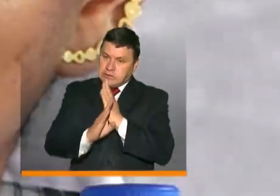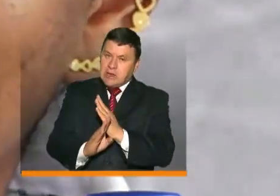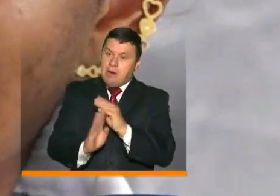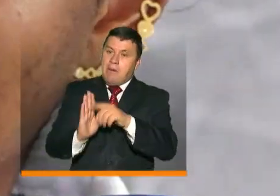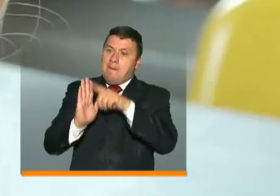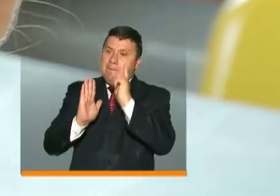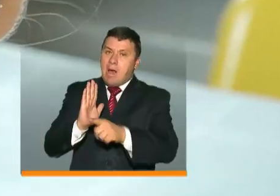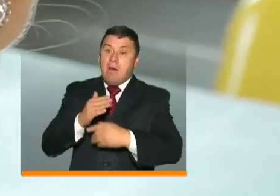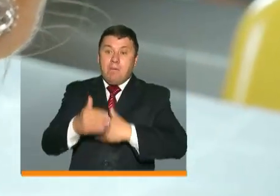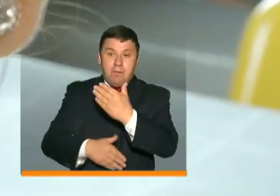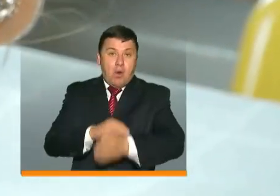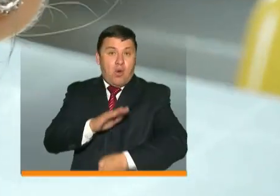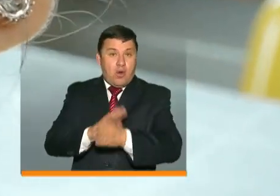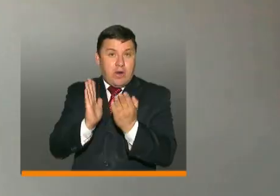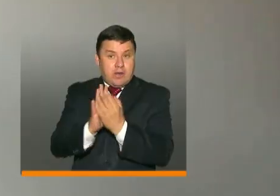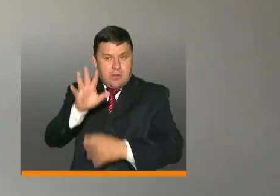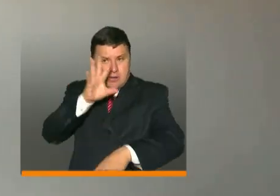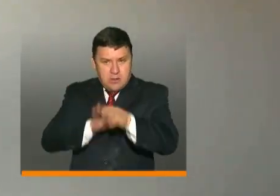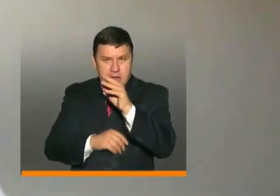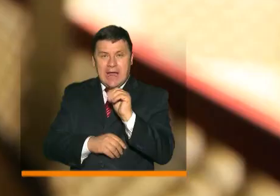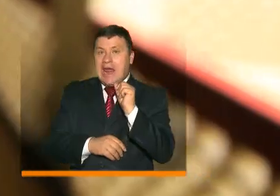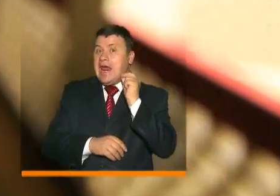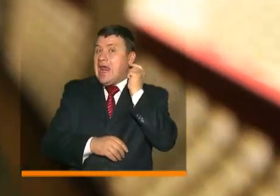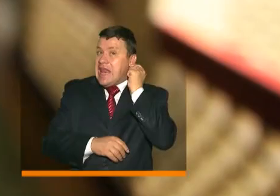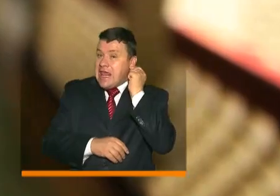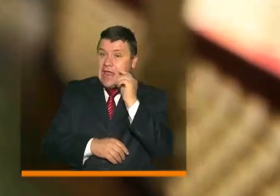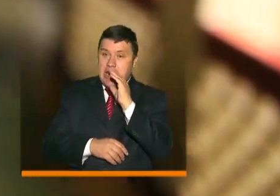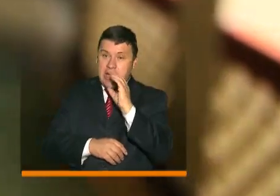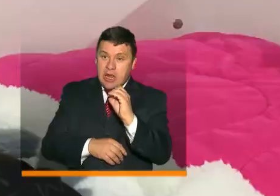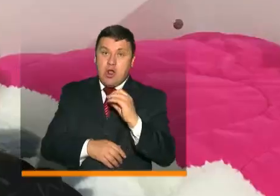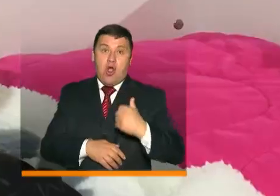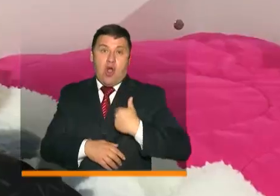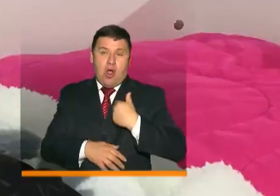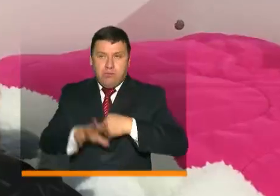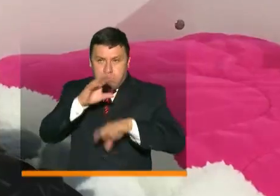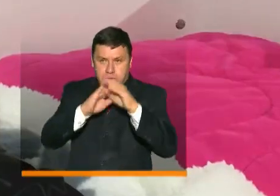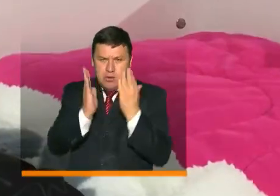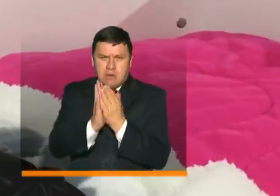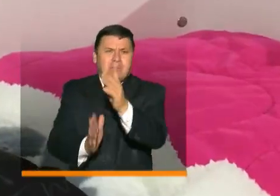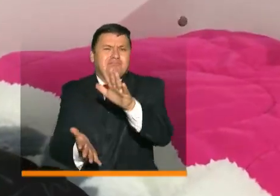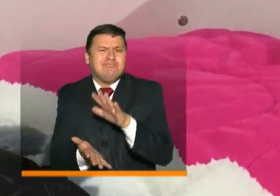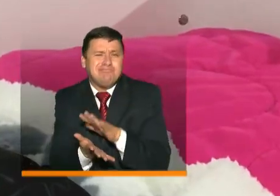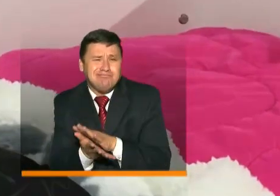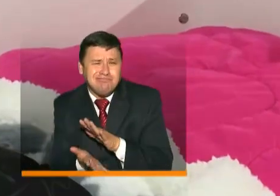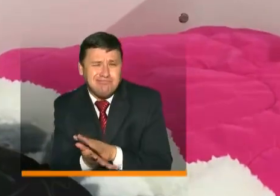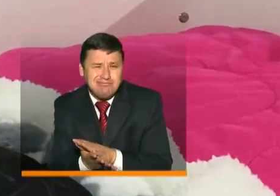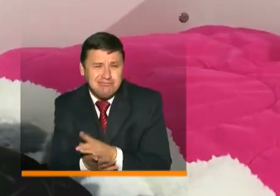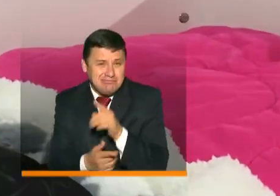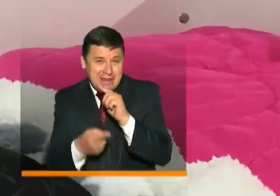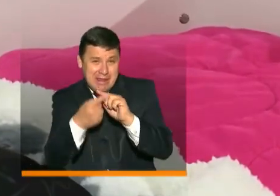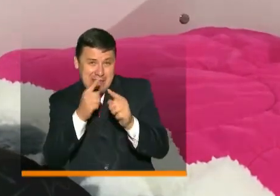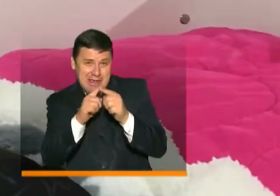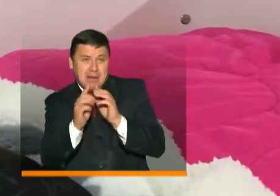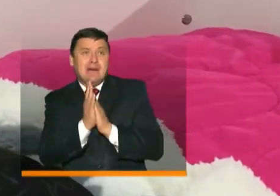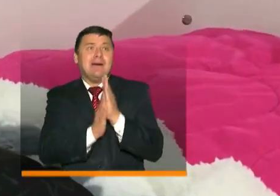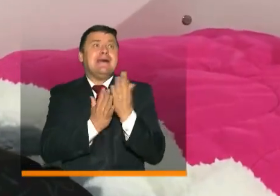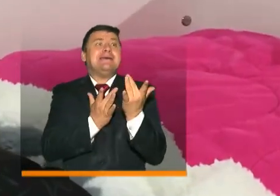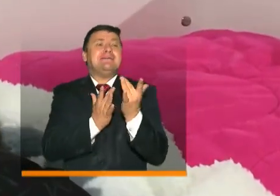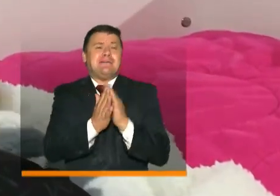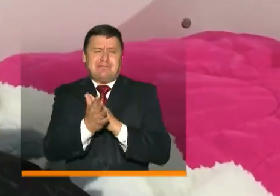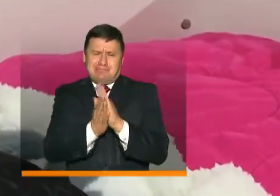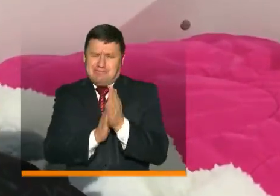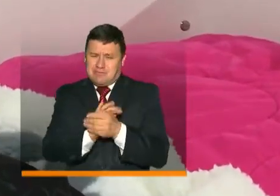los procesos de aprendizaje y desarrollo de niñas, niños y jóvenes. Pero tranquilo, que tus amigos te estarán